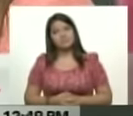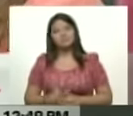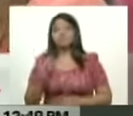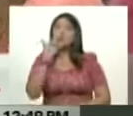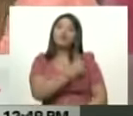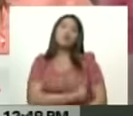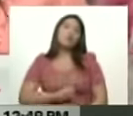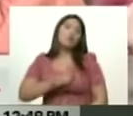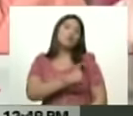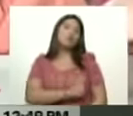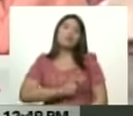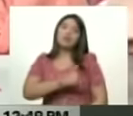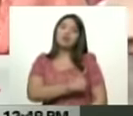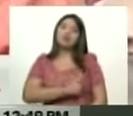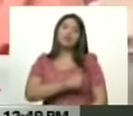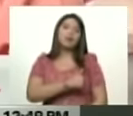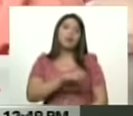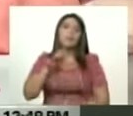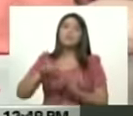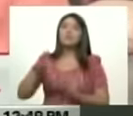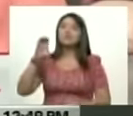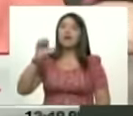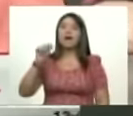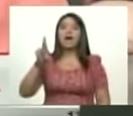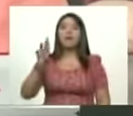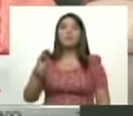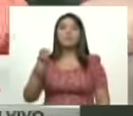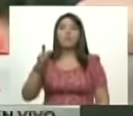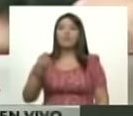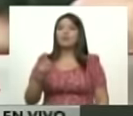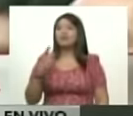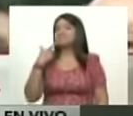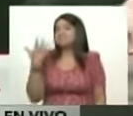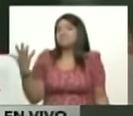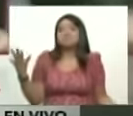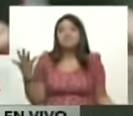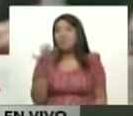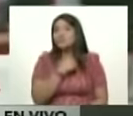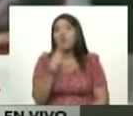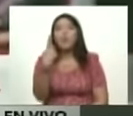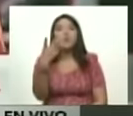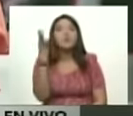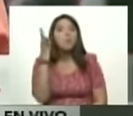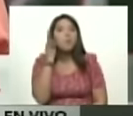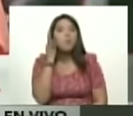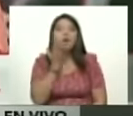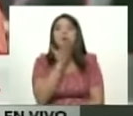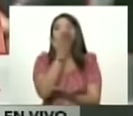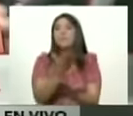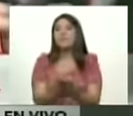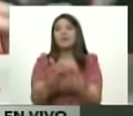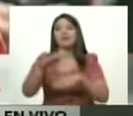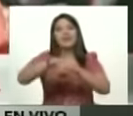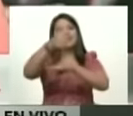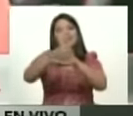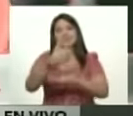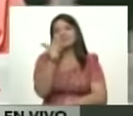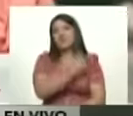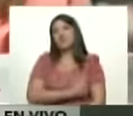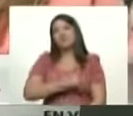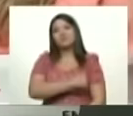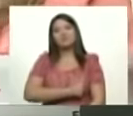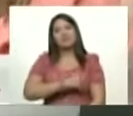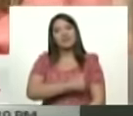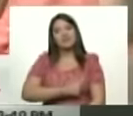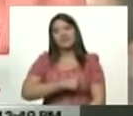siento mucho, señora Carmona, pero no valió la pena. No hay una sola mujer en la propuesta de la directiva. Yo